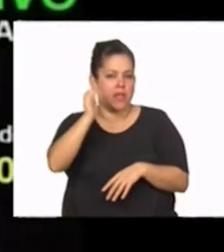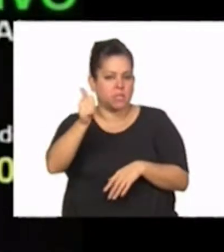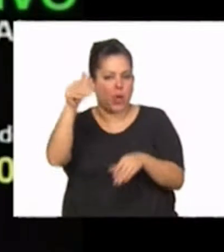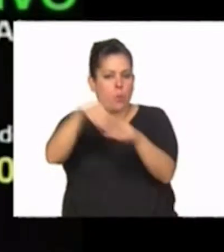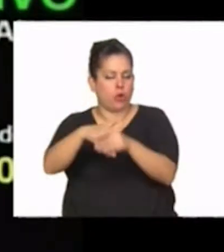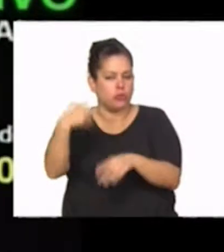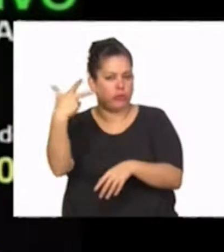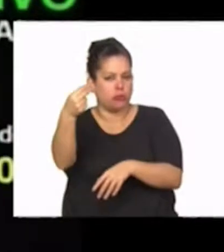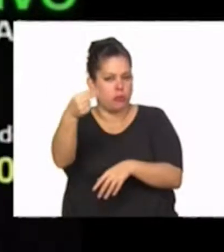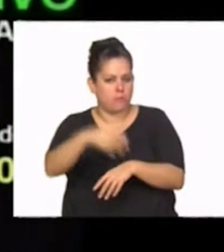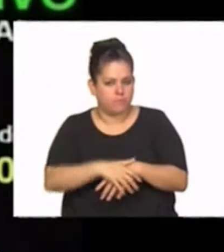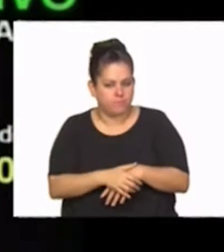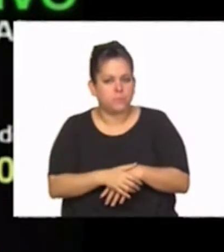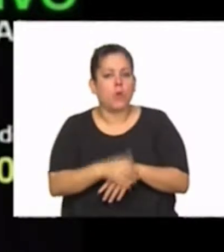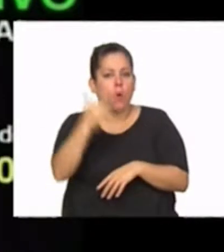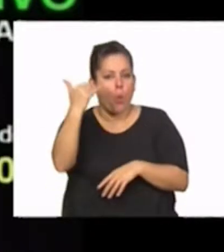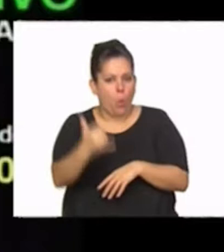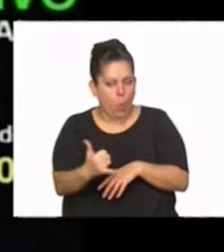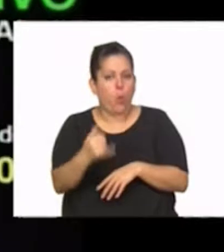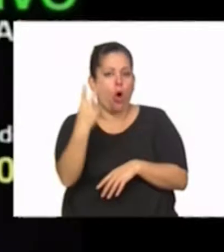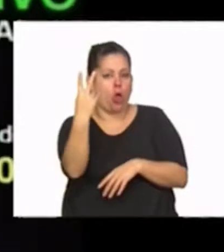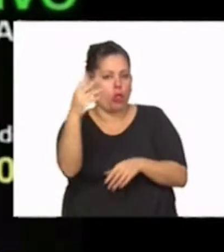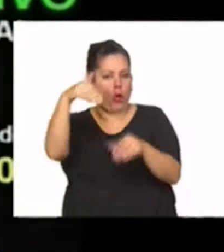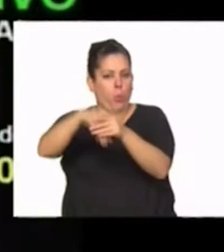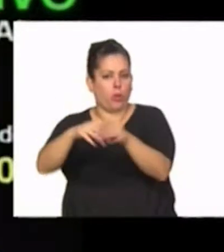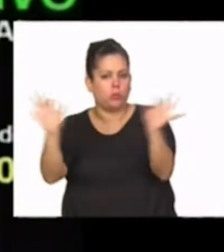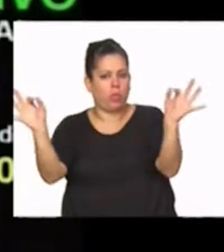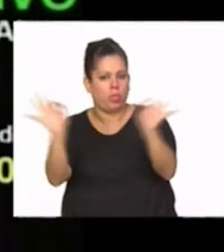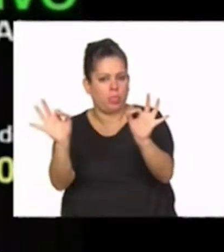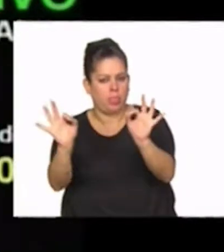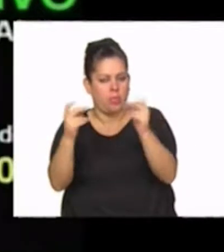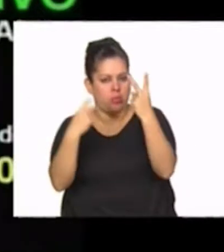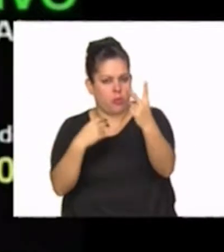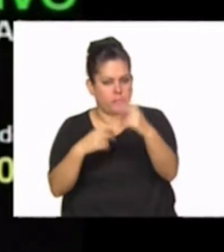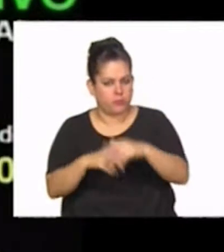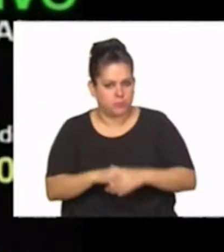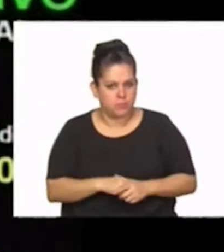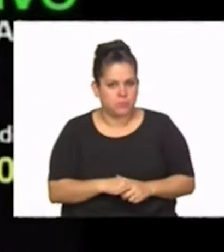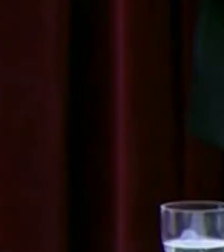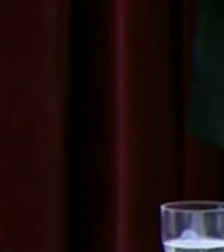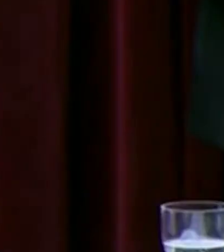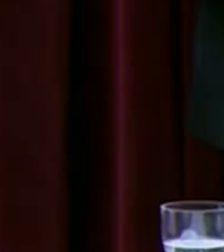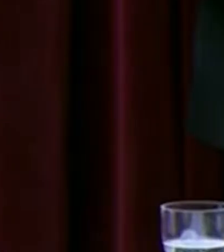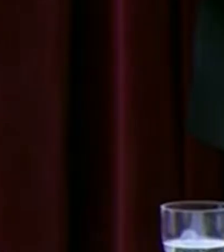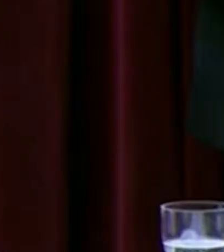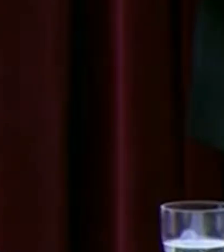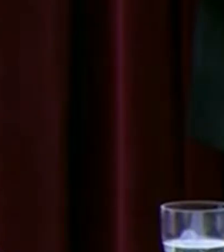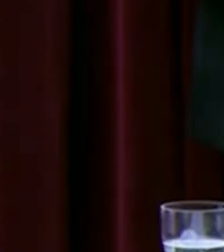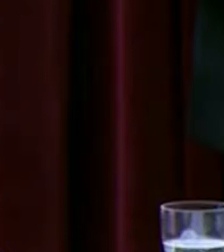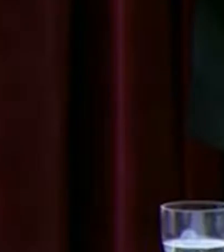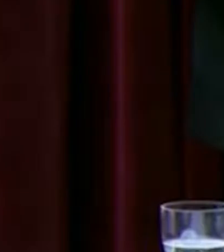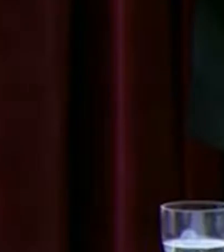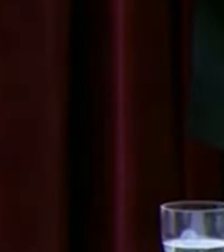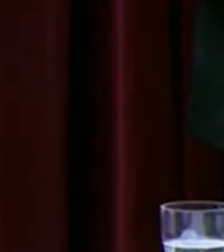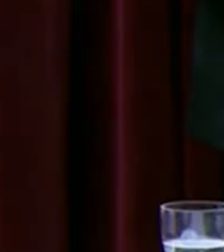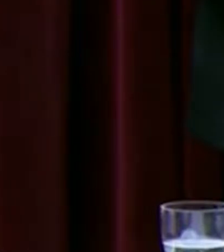y retoma el voto positivo o negativo de cada uno de los diputados. Los puntos más importantes de esta